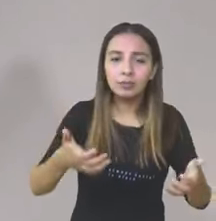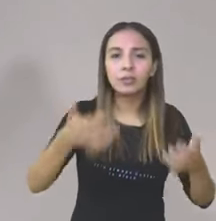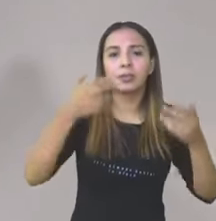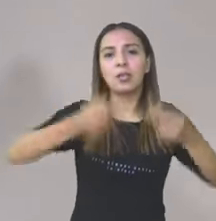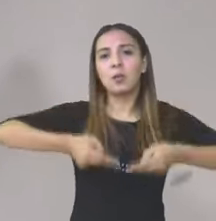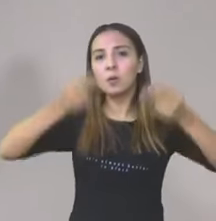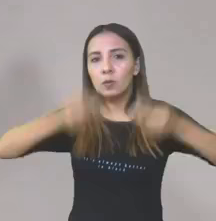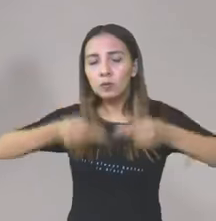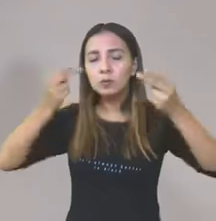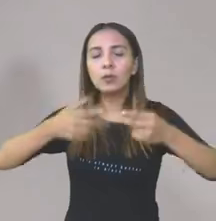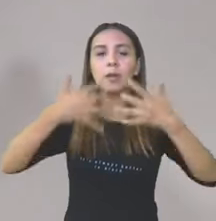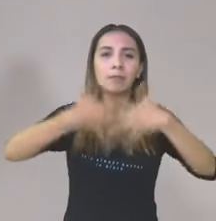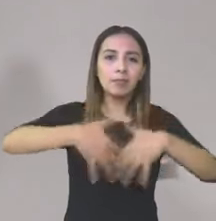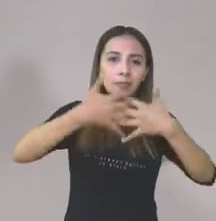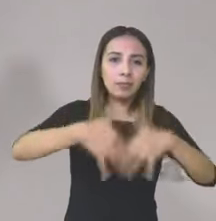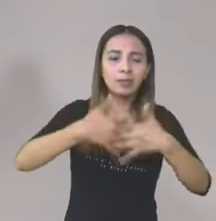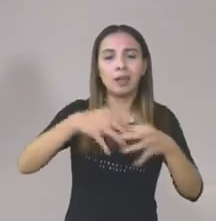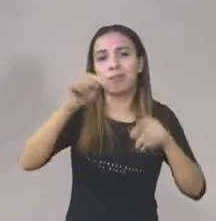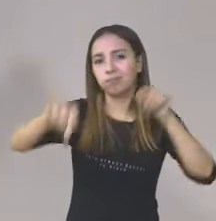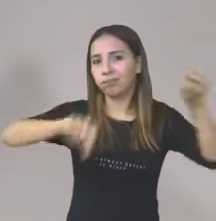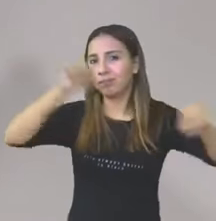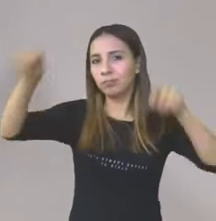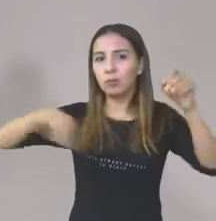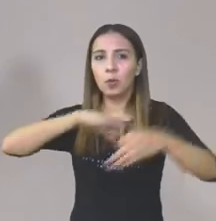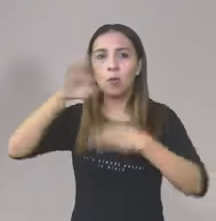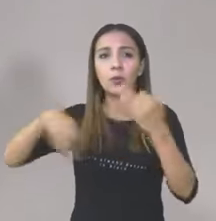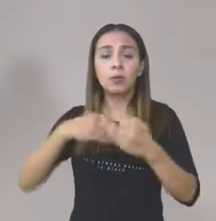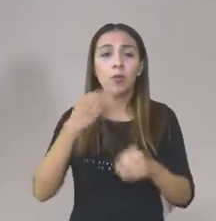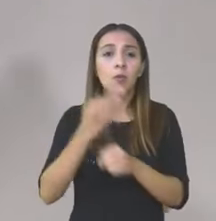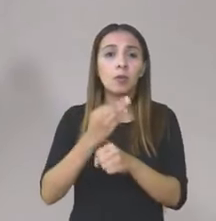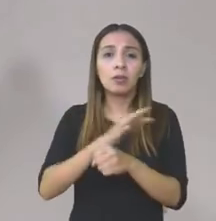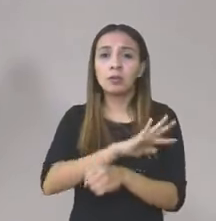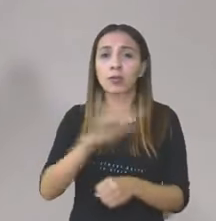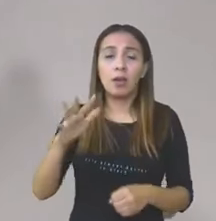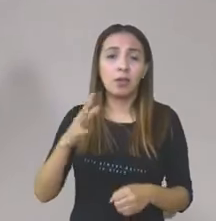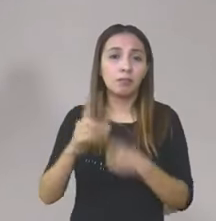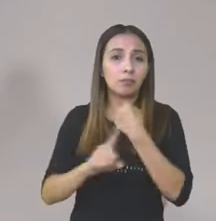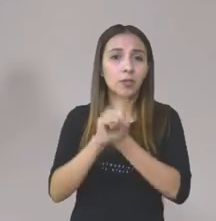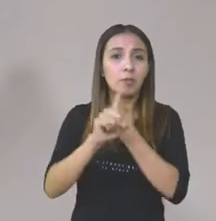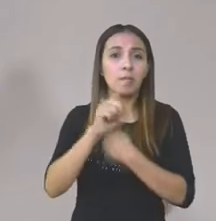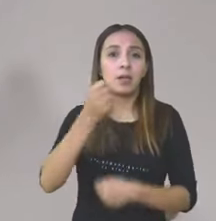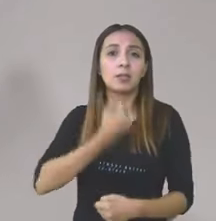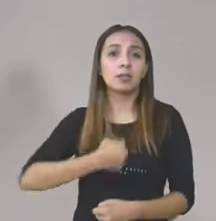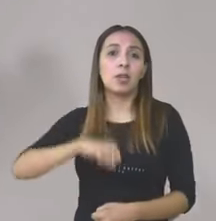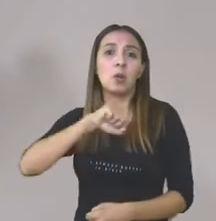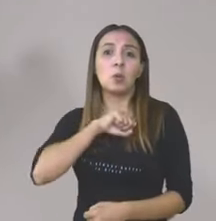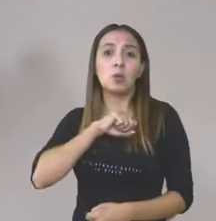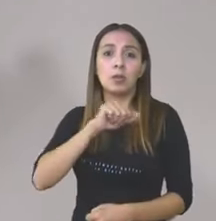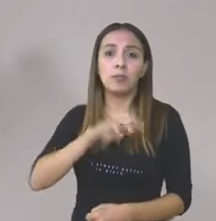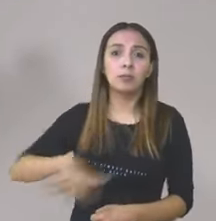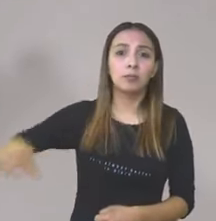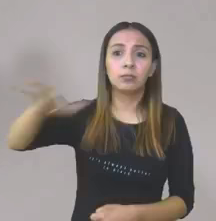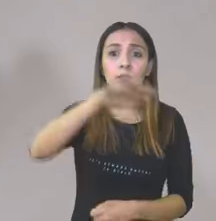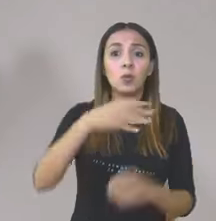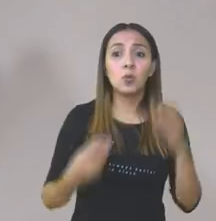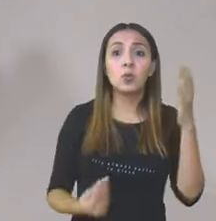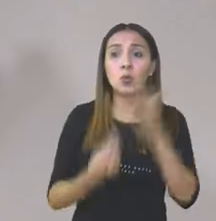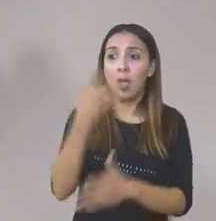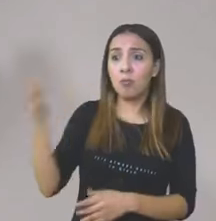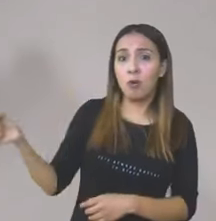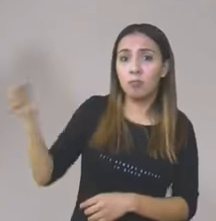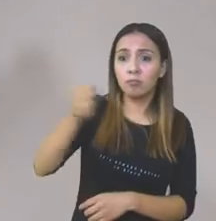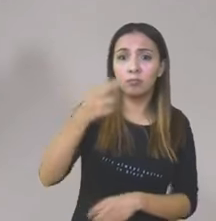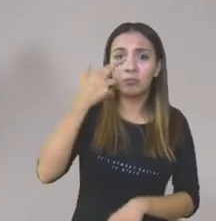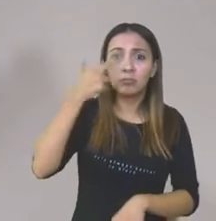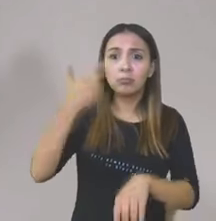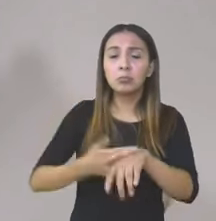comercios, en las empresas e industrias. Ya es un problema de salud pública, además de que los nuevos encargados únicamente